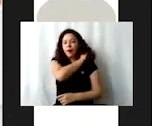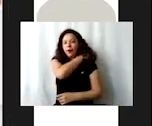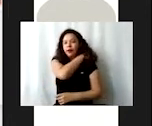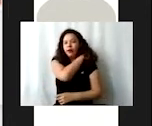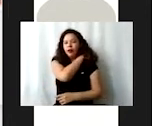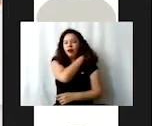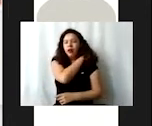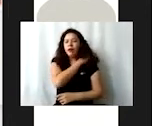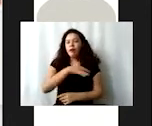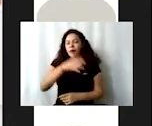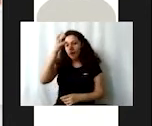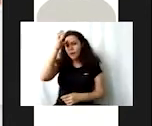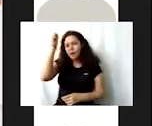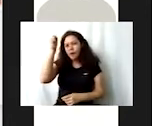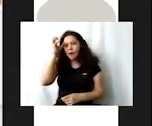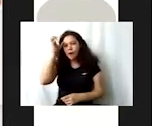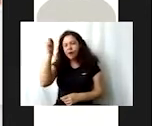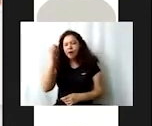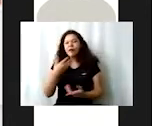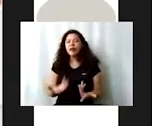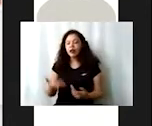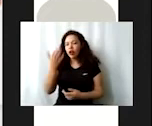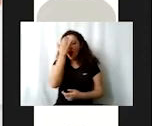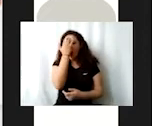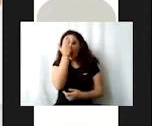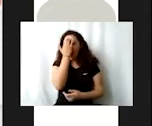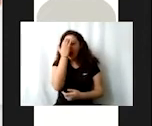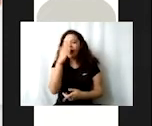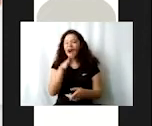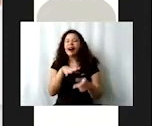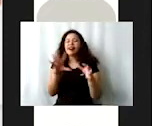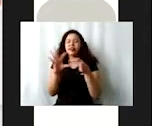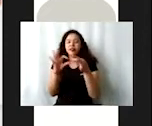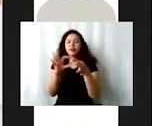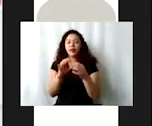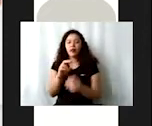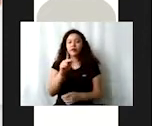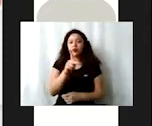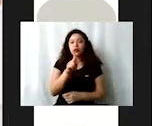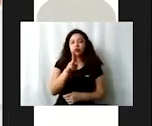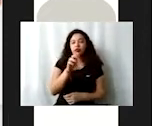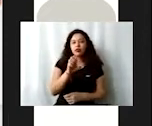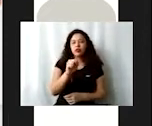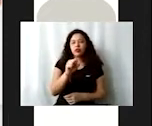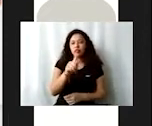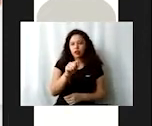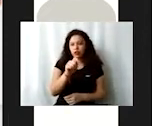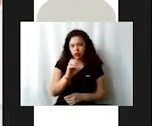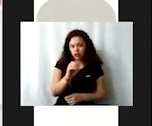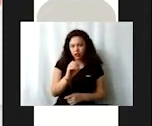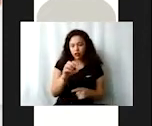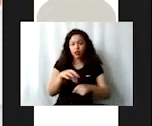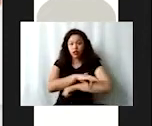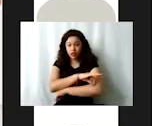conceptualizaciones, vamos a conocer cuál es la definición de puesto, el diseño de puesto,